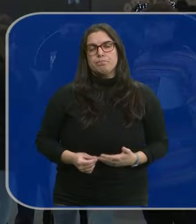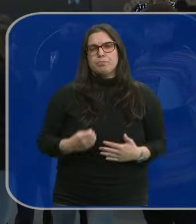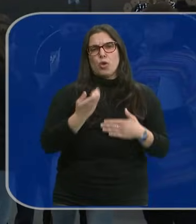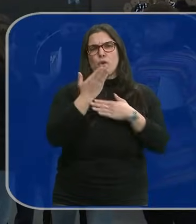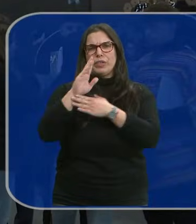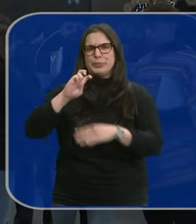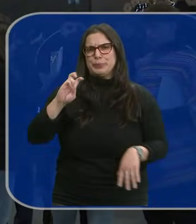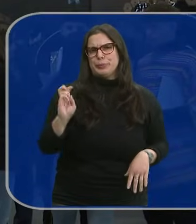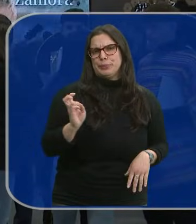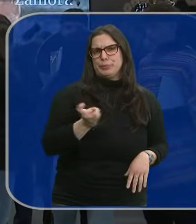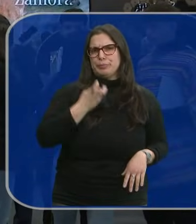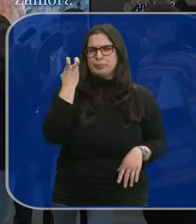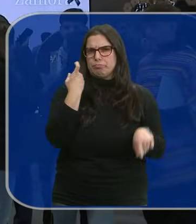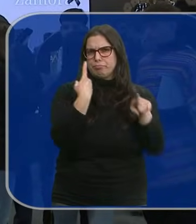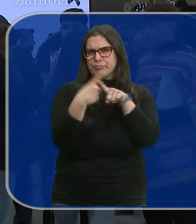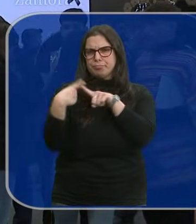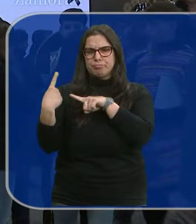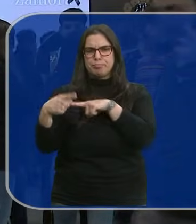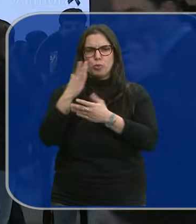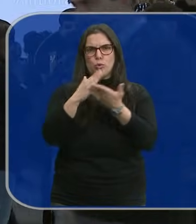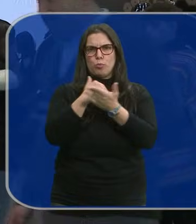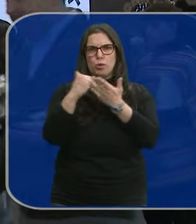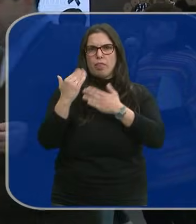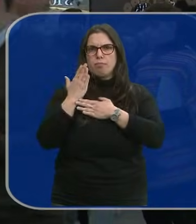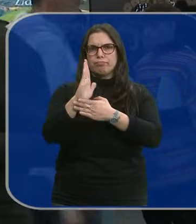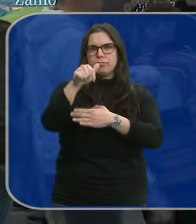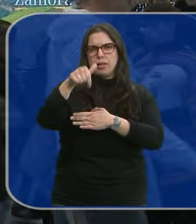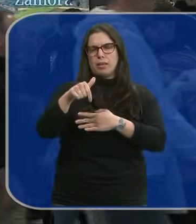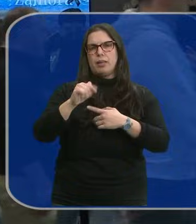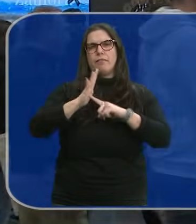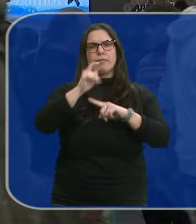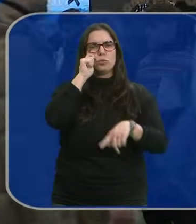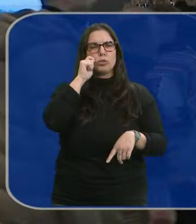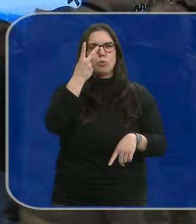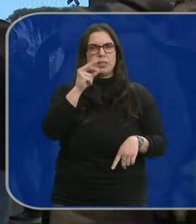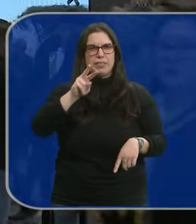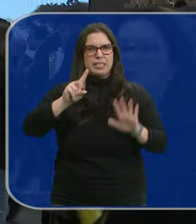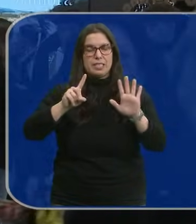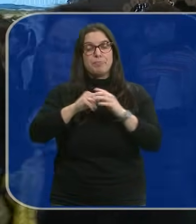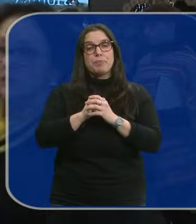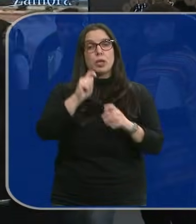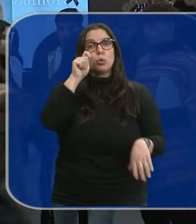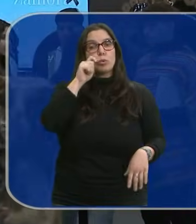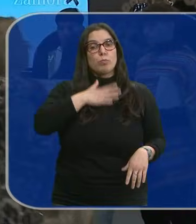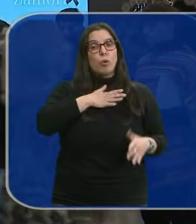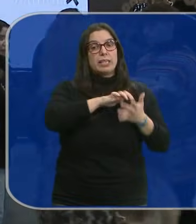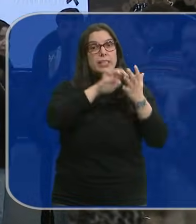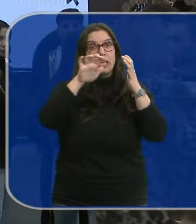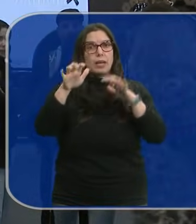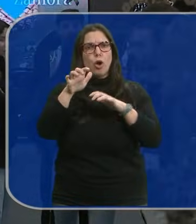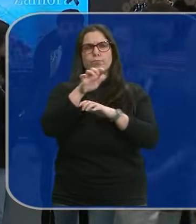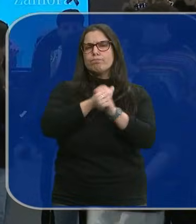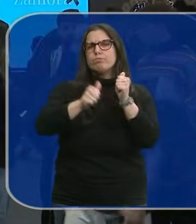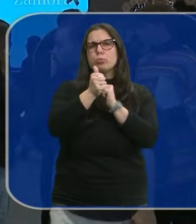Oferta amplia y muy variada, Antonio, la que trae nuestra comunidad a esta edición de Fitur 2026. Un turismo, el de Castilla y León, en el que prima